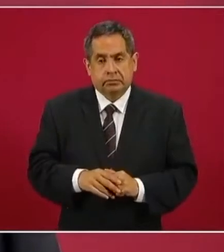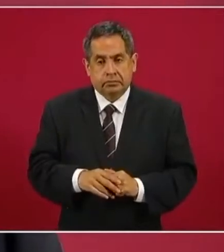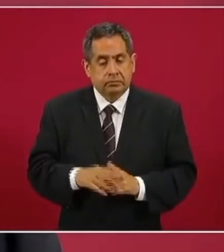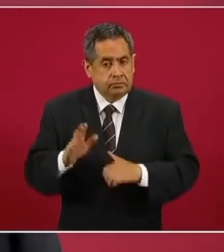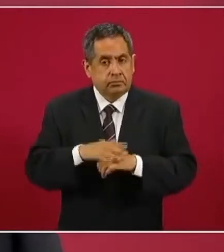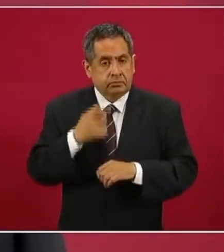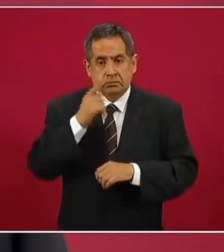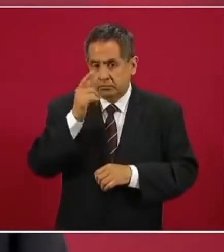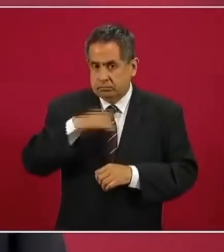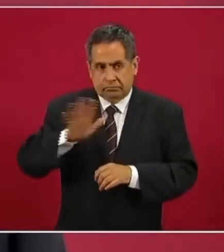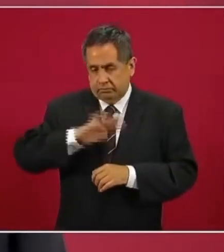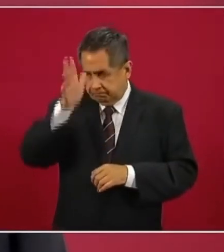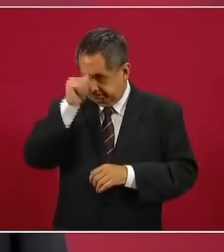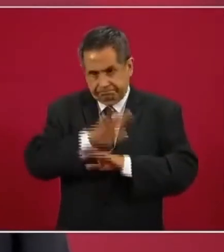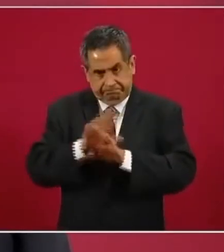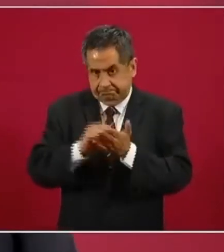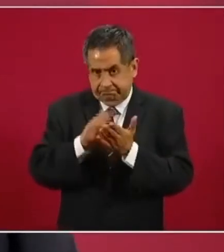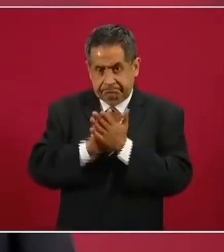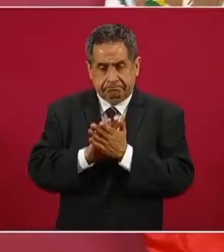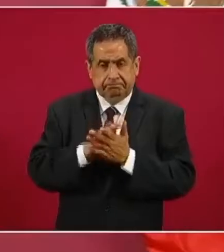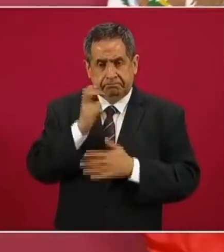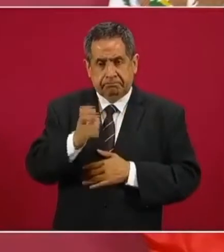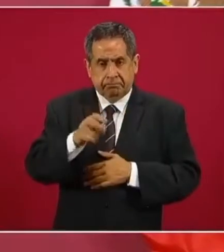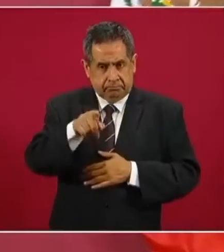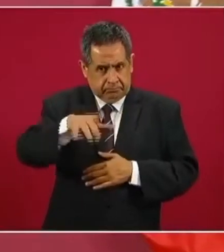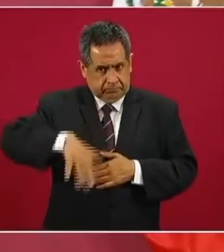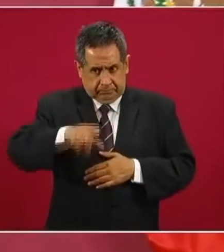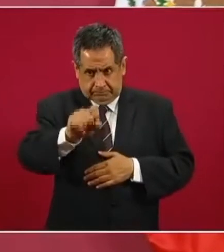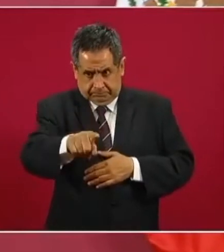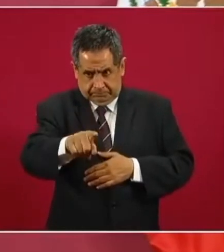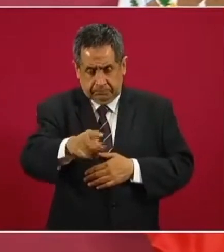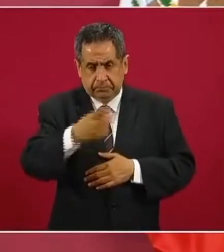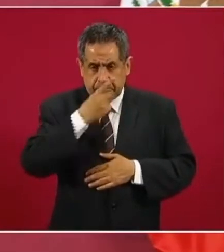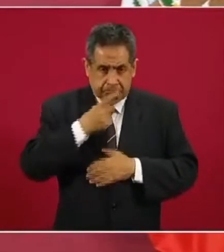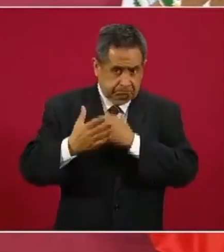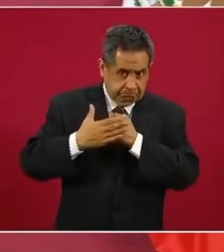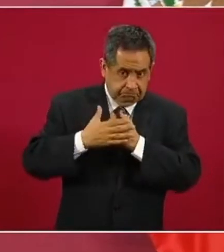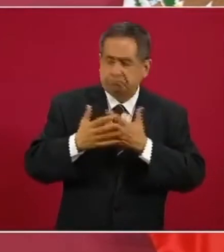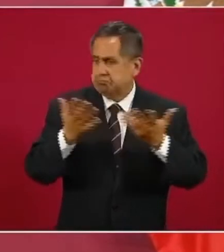Porque ya quedamos que así como tú estás haciendo la denuncia,